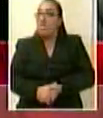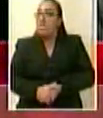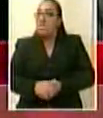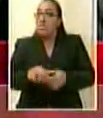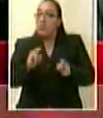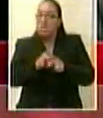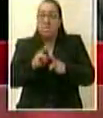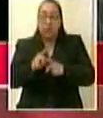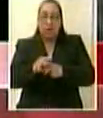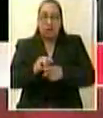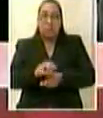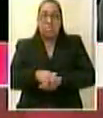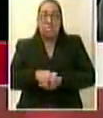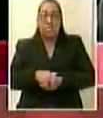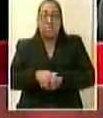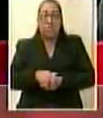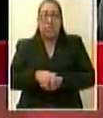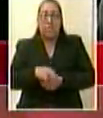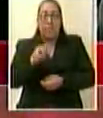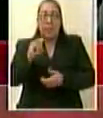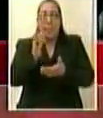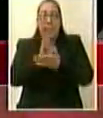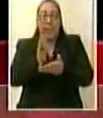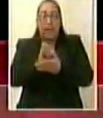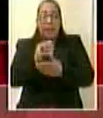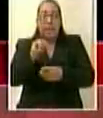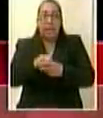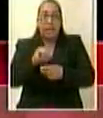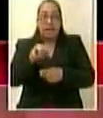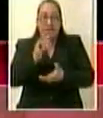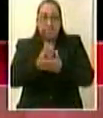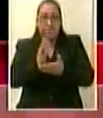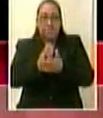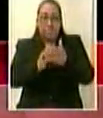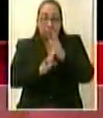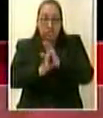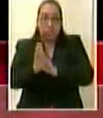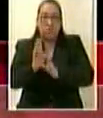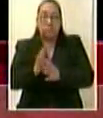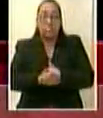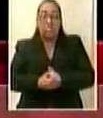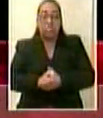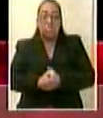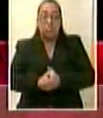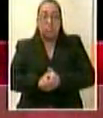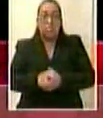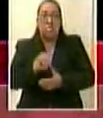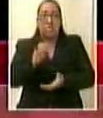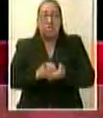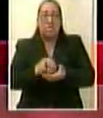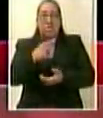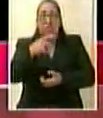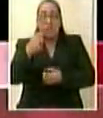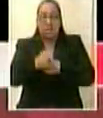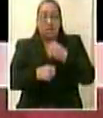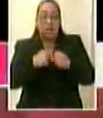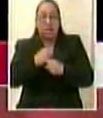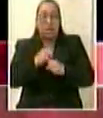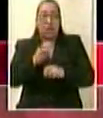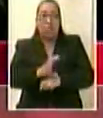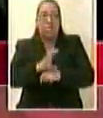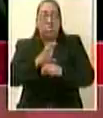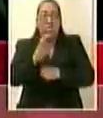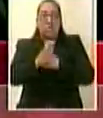también este colegio, en este colegio surge a más de 100 años el Club